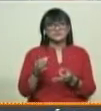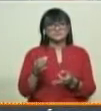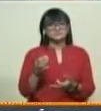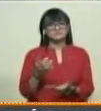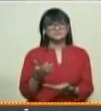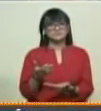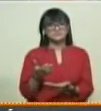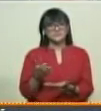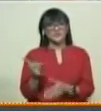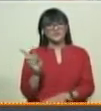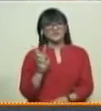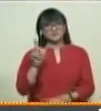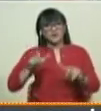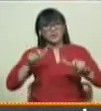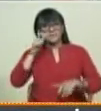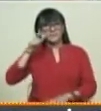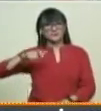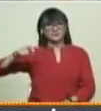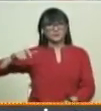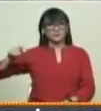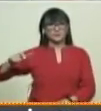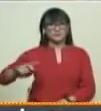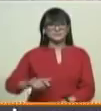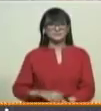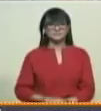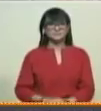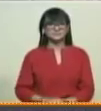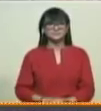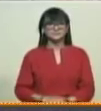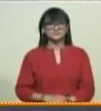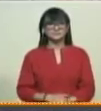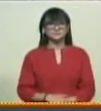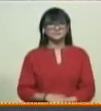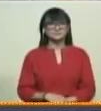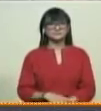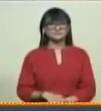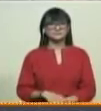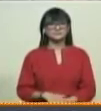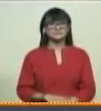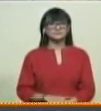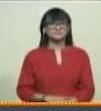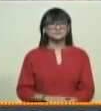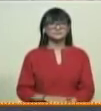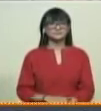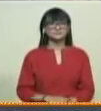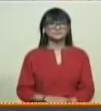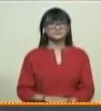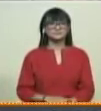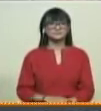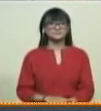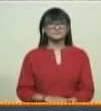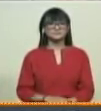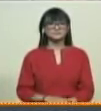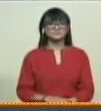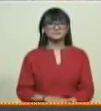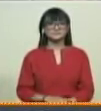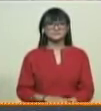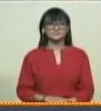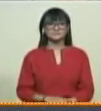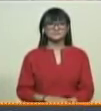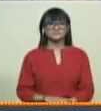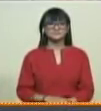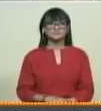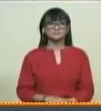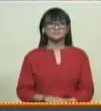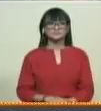interlocutores venezolanos. Son olarak Dışişleri Bakanımız mevkidaşı Jorge Arazia ile